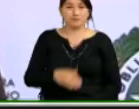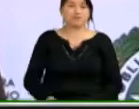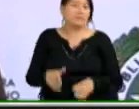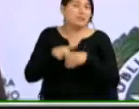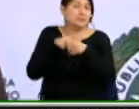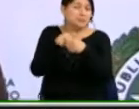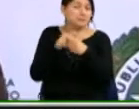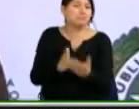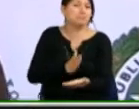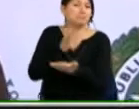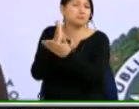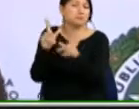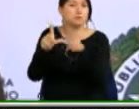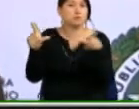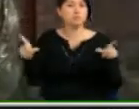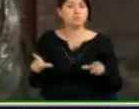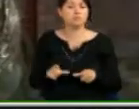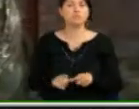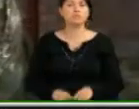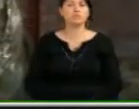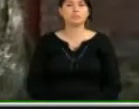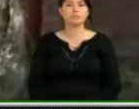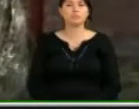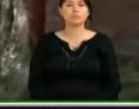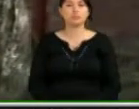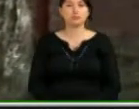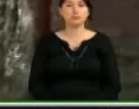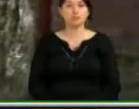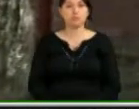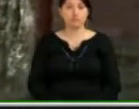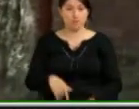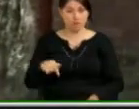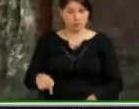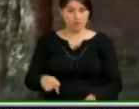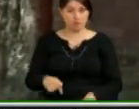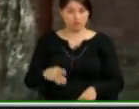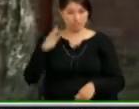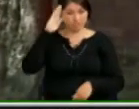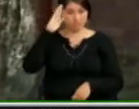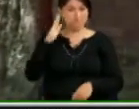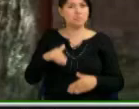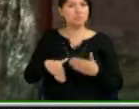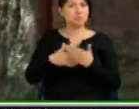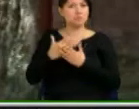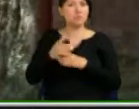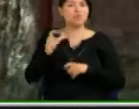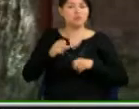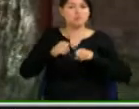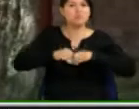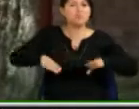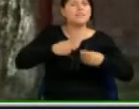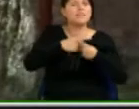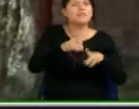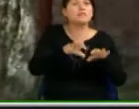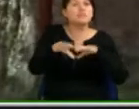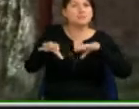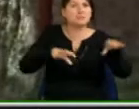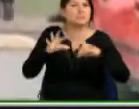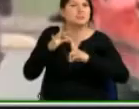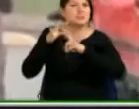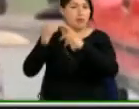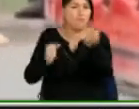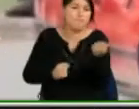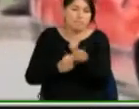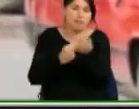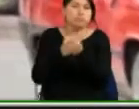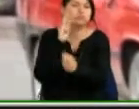transporten o se dirijan a algún sitio en específico. Incluso desde este comando se ha enviado personal de las diferentes especialidades a